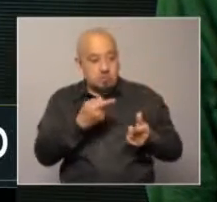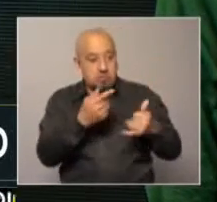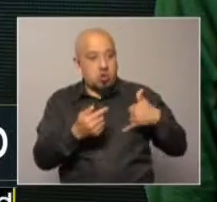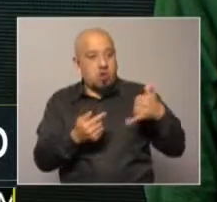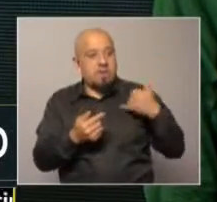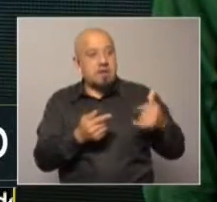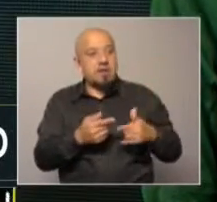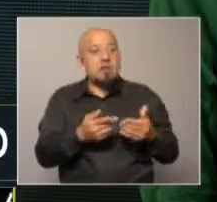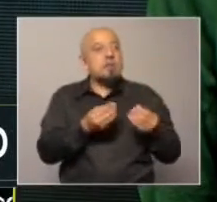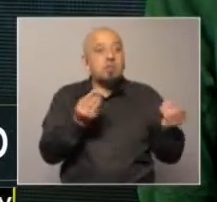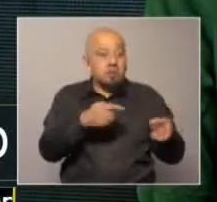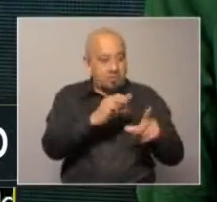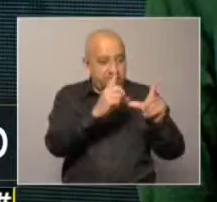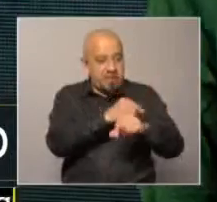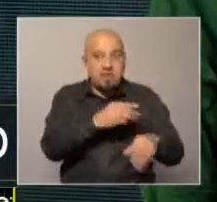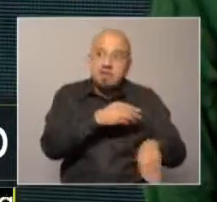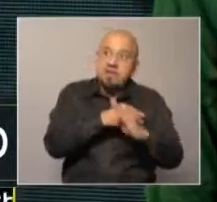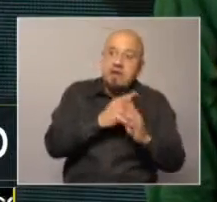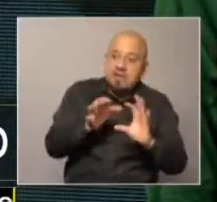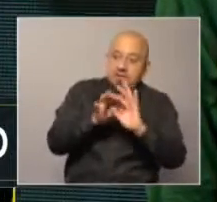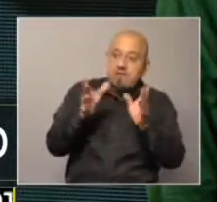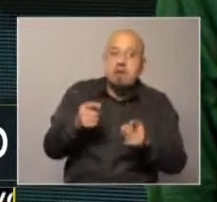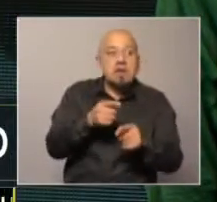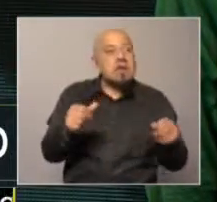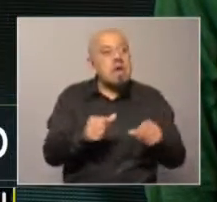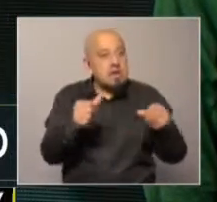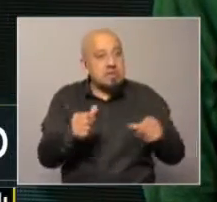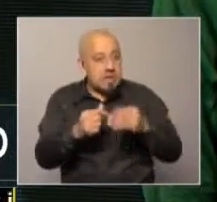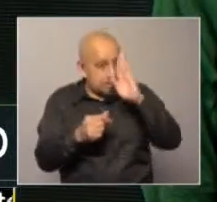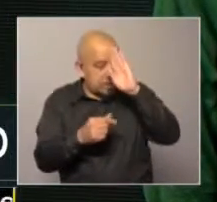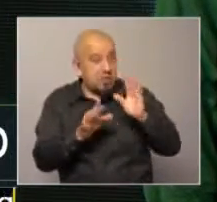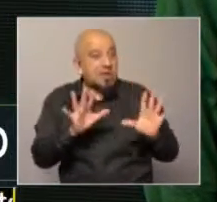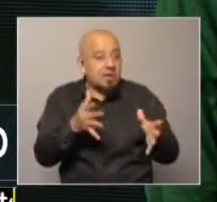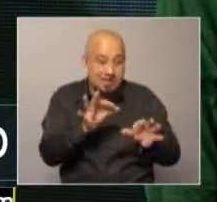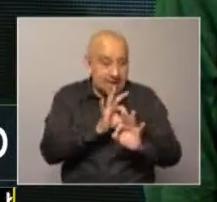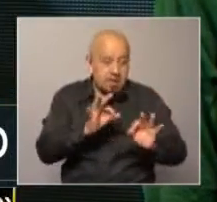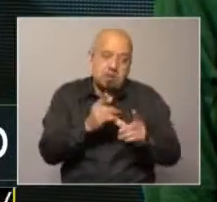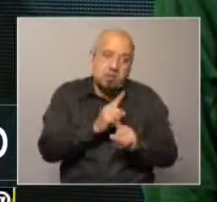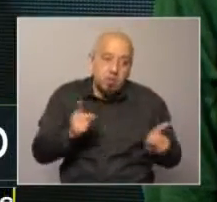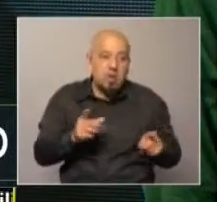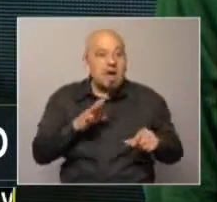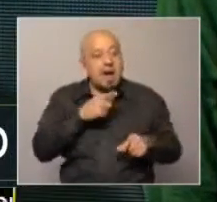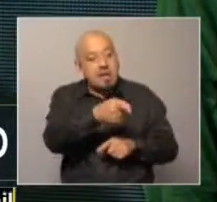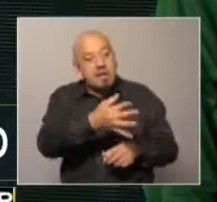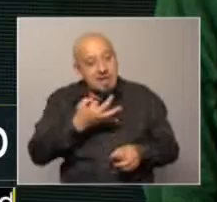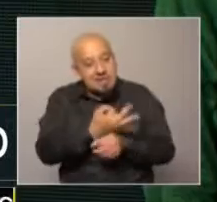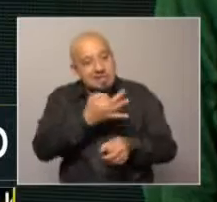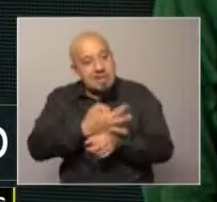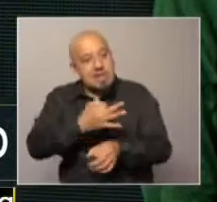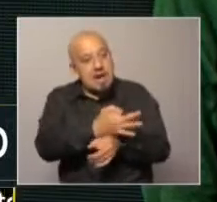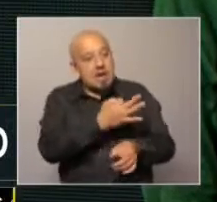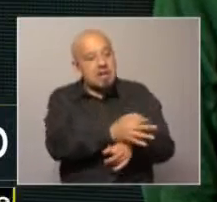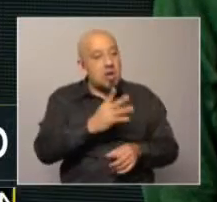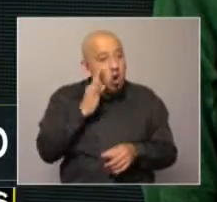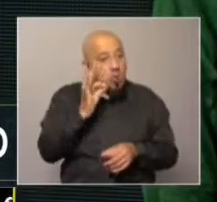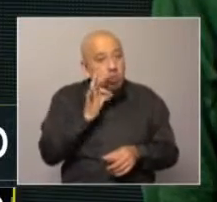los adolescentes, pero con una batería de actividades, de políticas que claramente logren poder darles